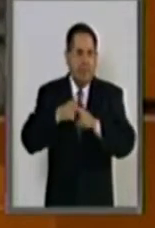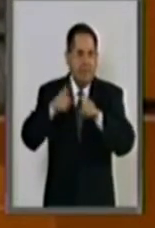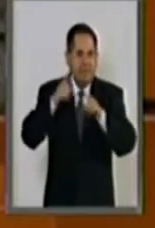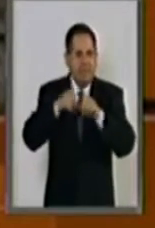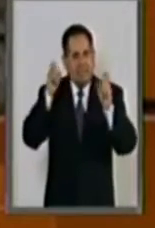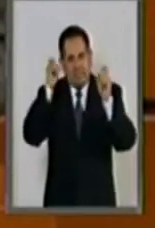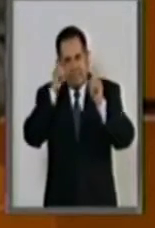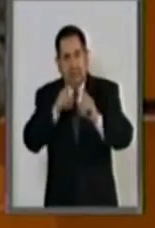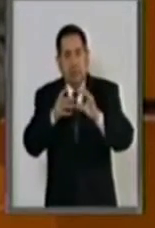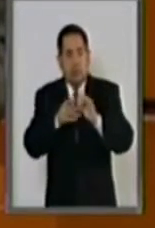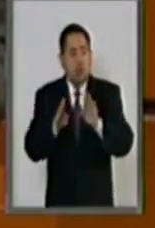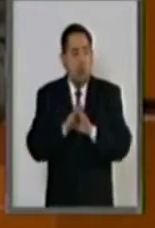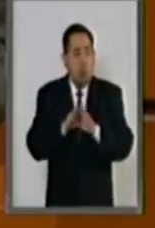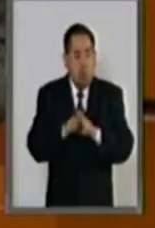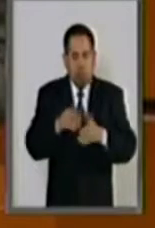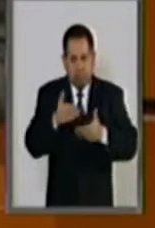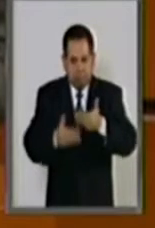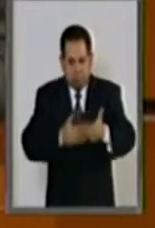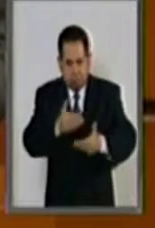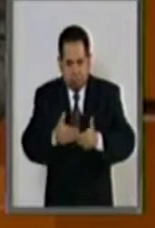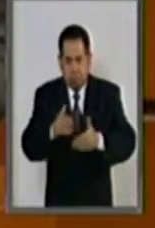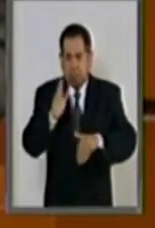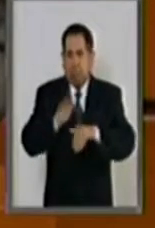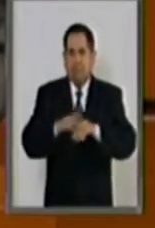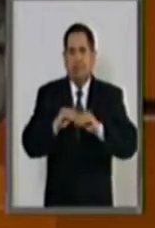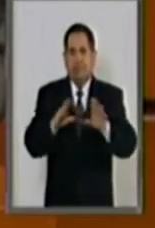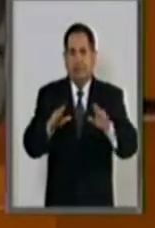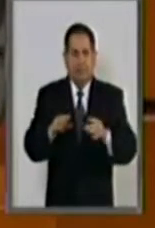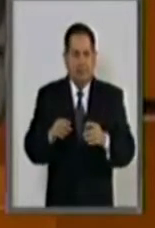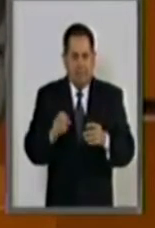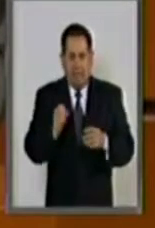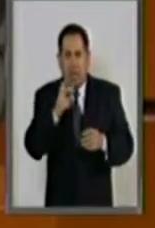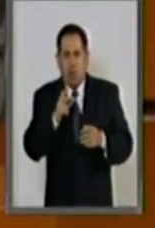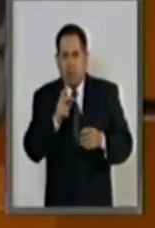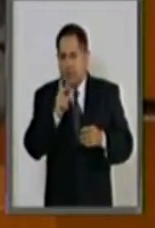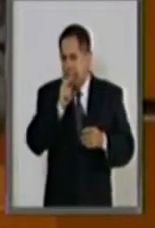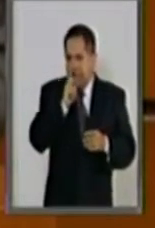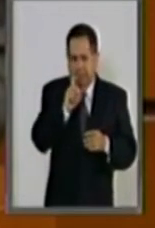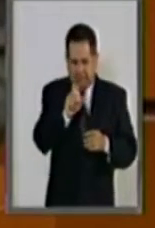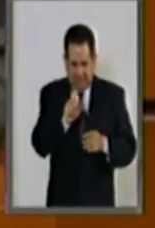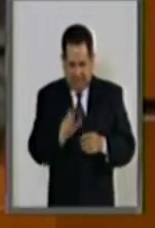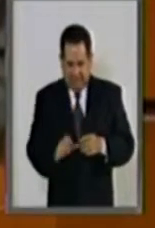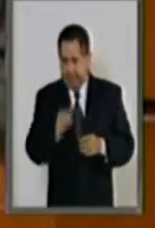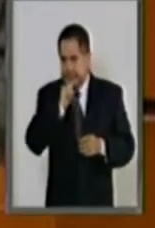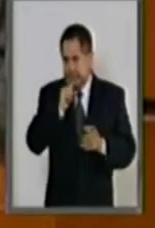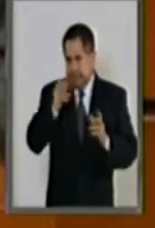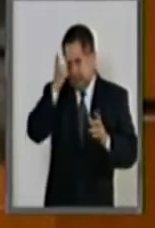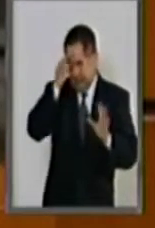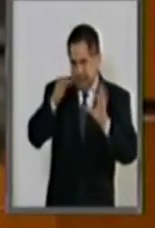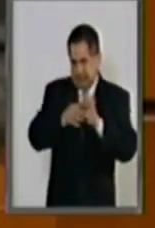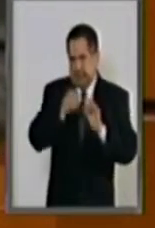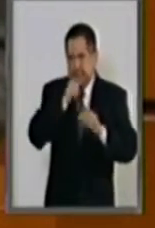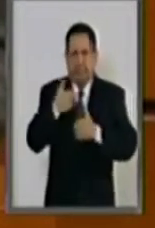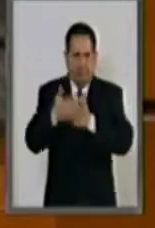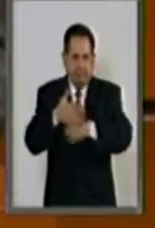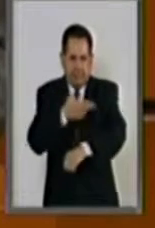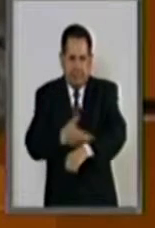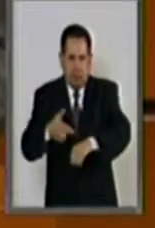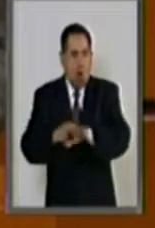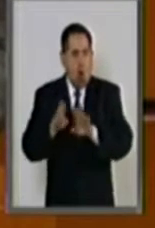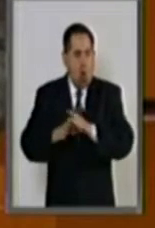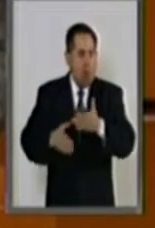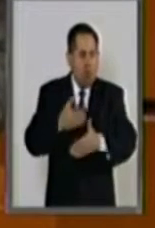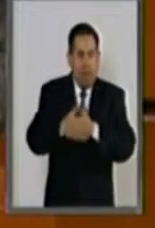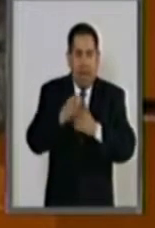formidables, entre ellos la armonización de algunos términos y procedimientos para mejorar su operación